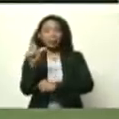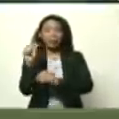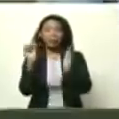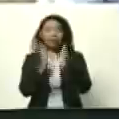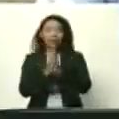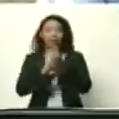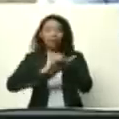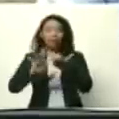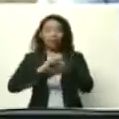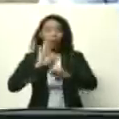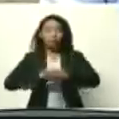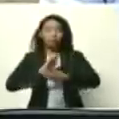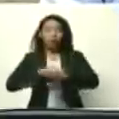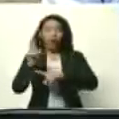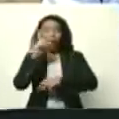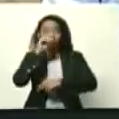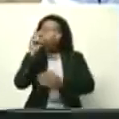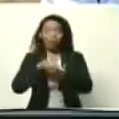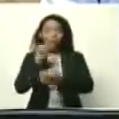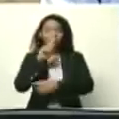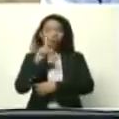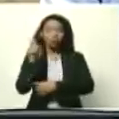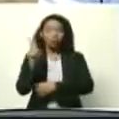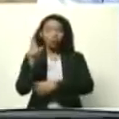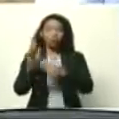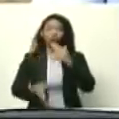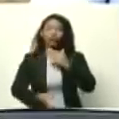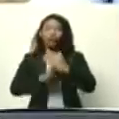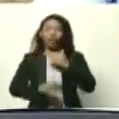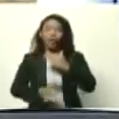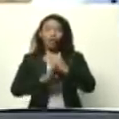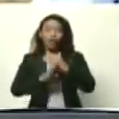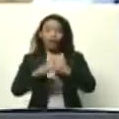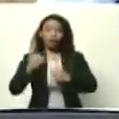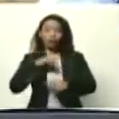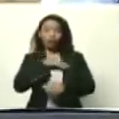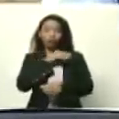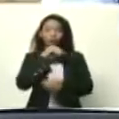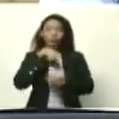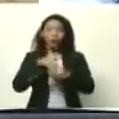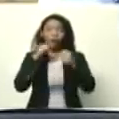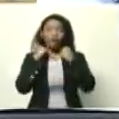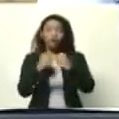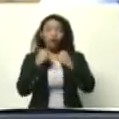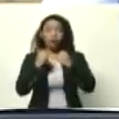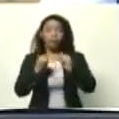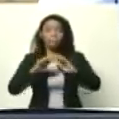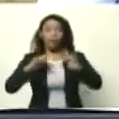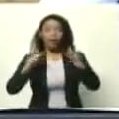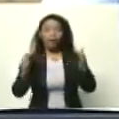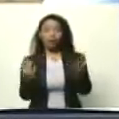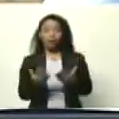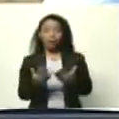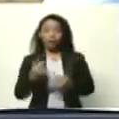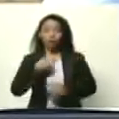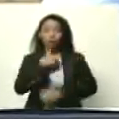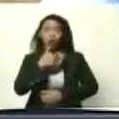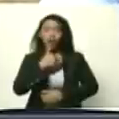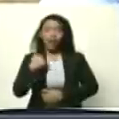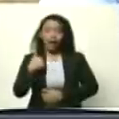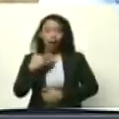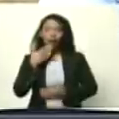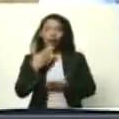porque también año 2021 todavía estábamos en el recrudecimiento de la pandemia. Yo quiero agradecer al